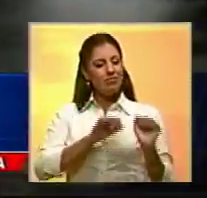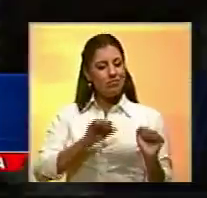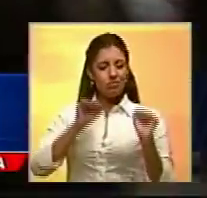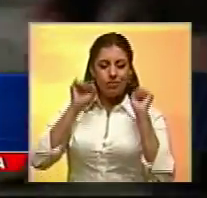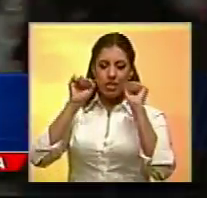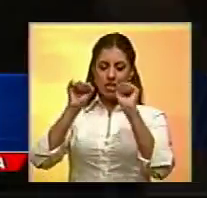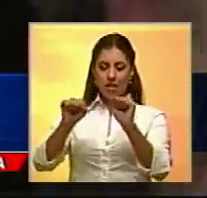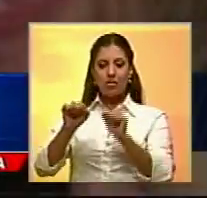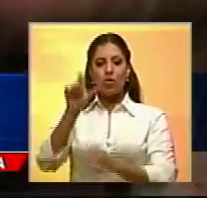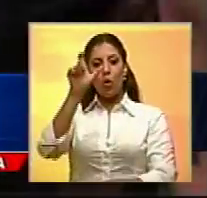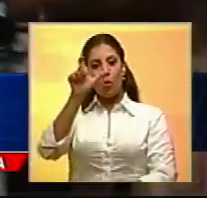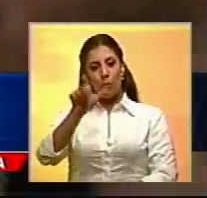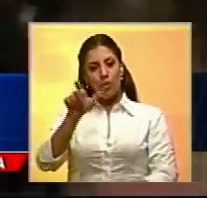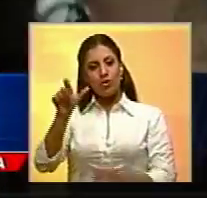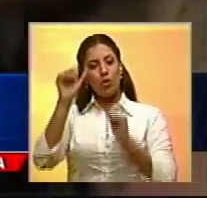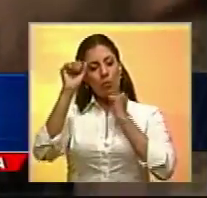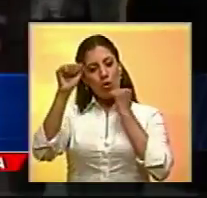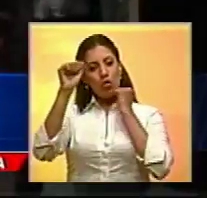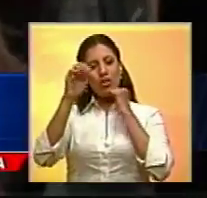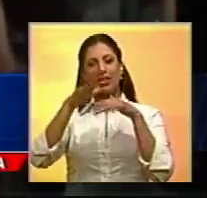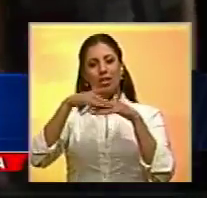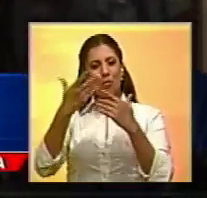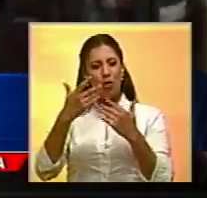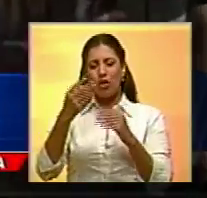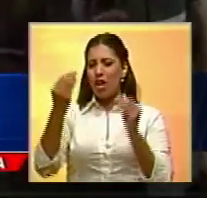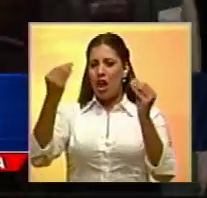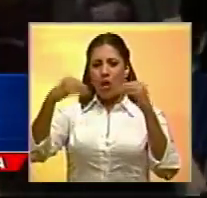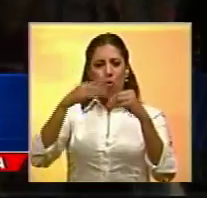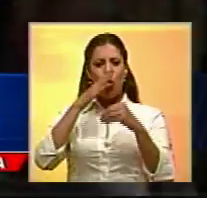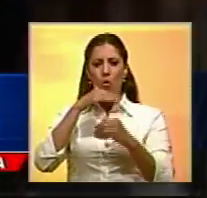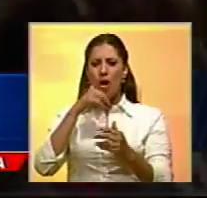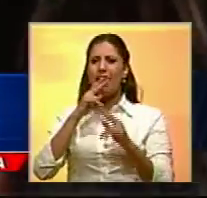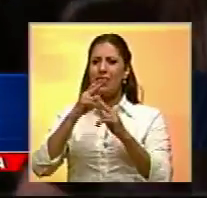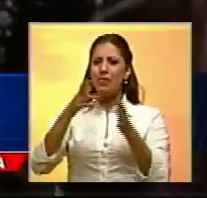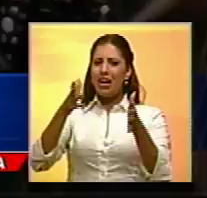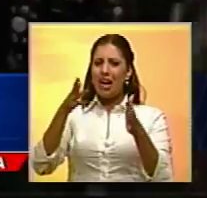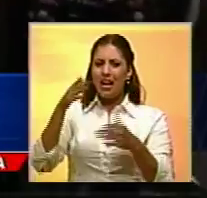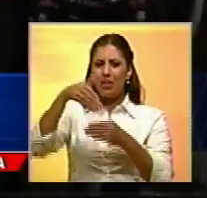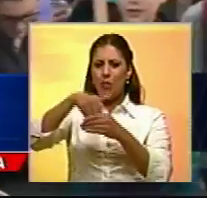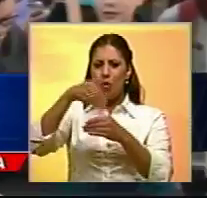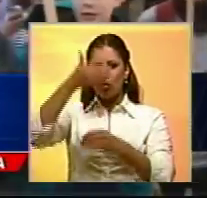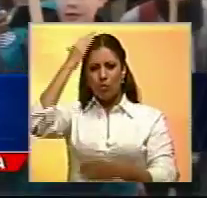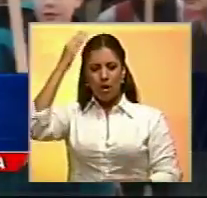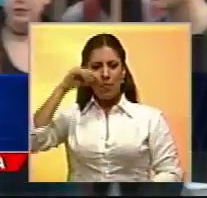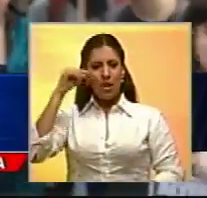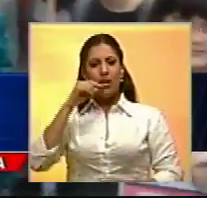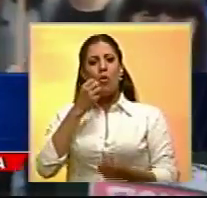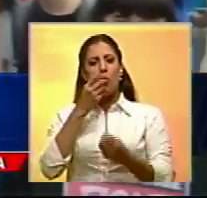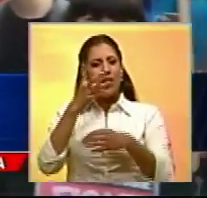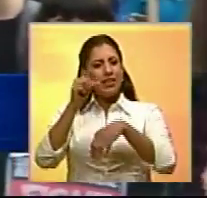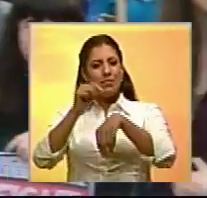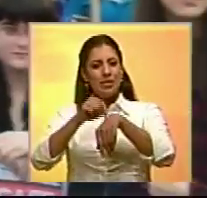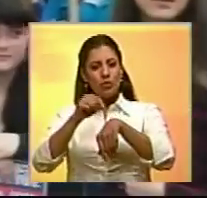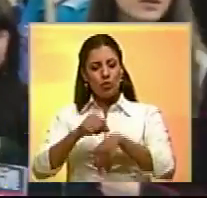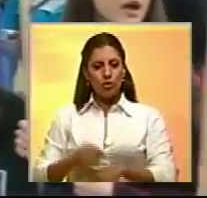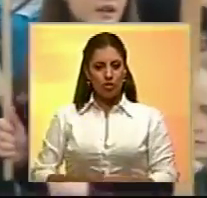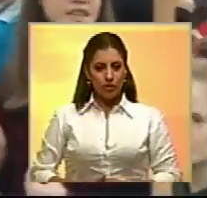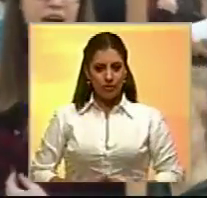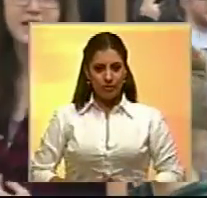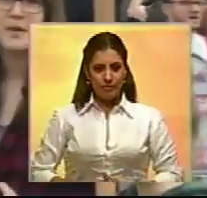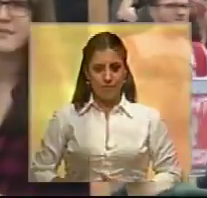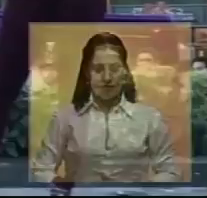rechazo. Protestas en Estados Unidos por desacuerdo con resultados electorales. Los detalles en tan solo